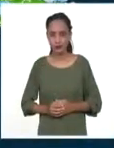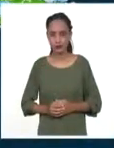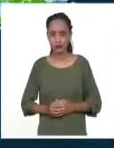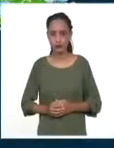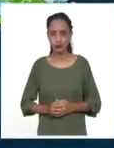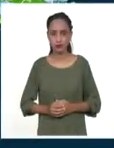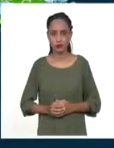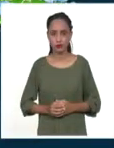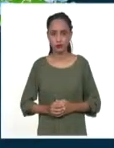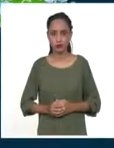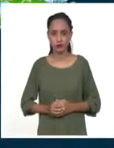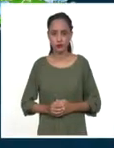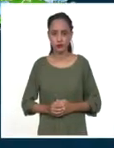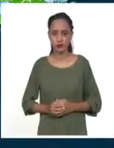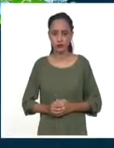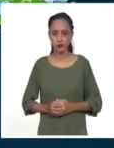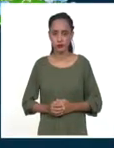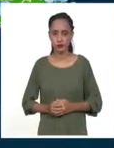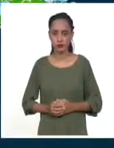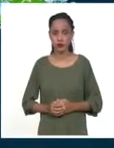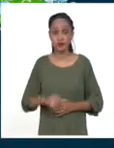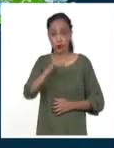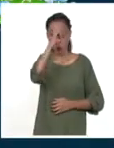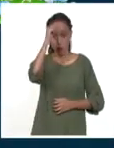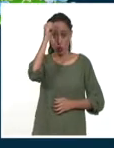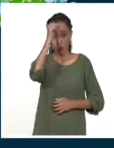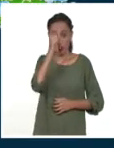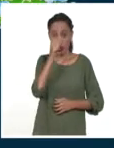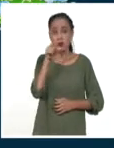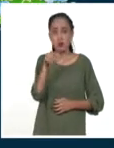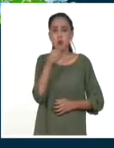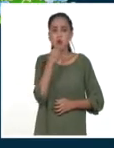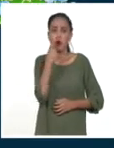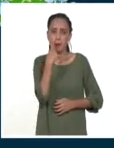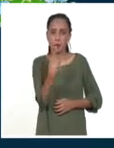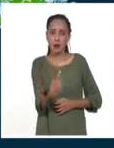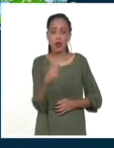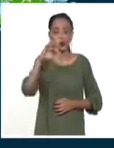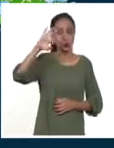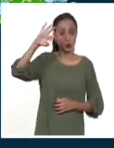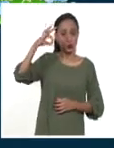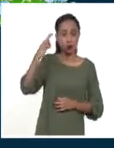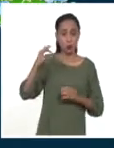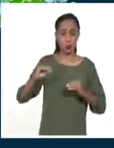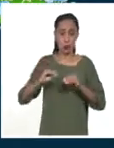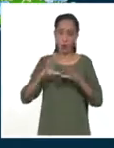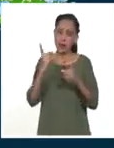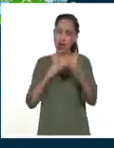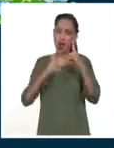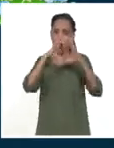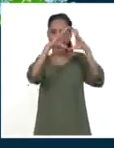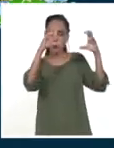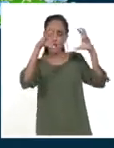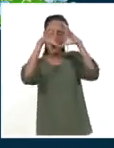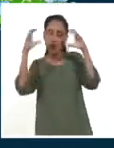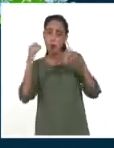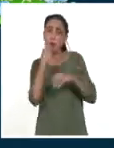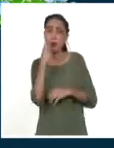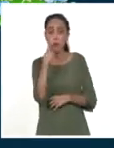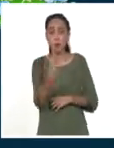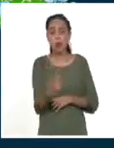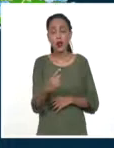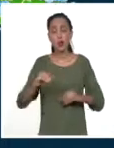esta próxima primera parte del domingo, pues tendremos una mañana de sol, algunas nubes, como les dije, la madrugada con